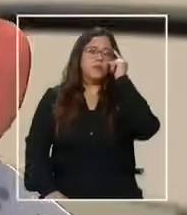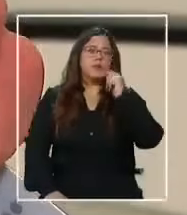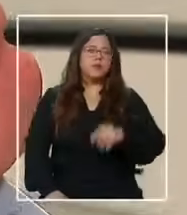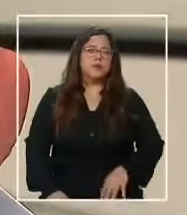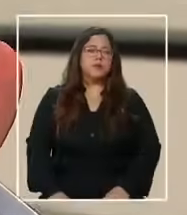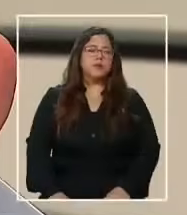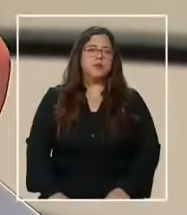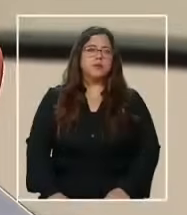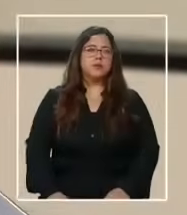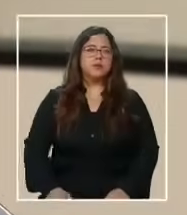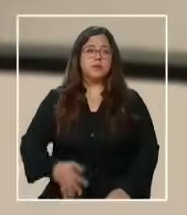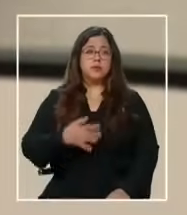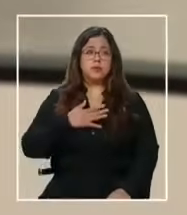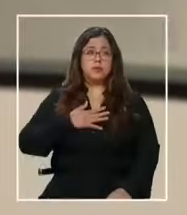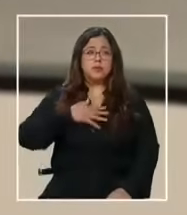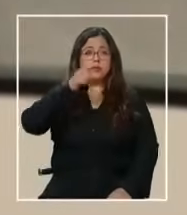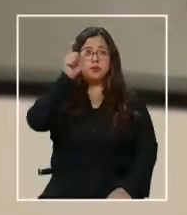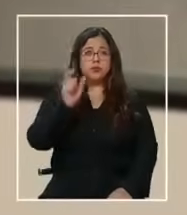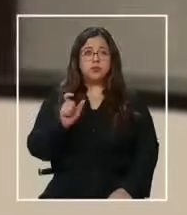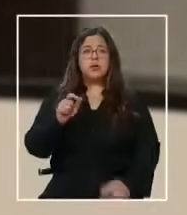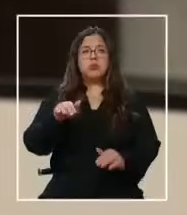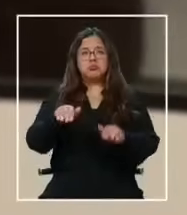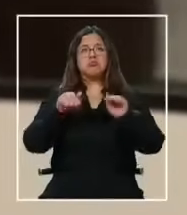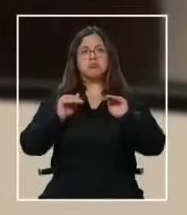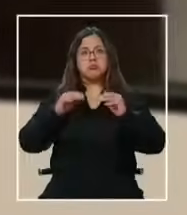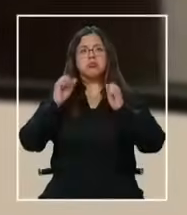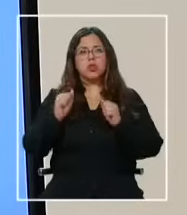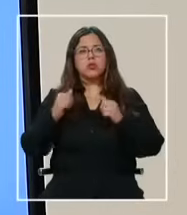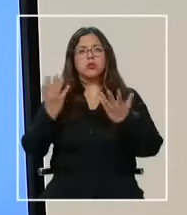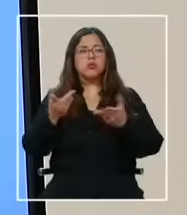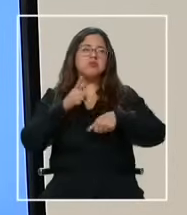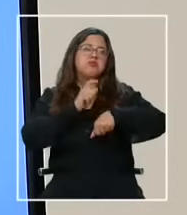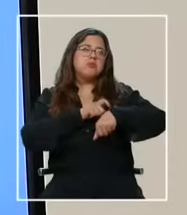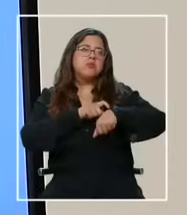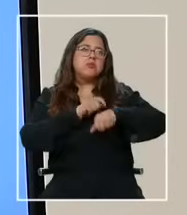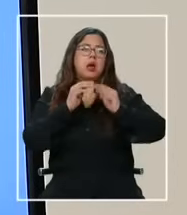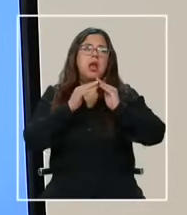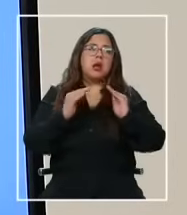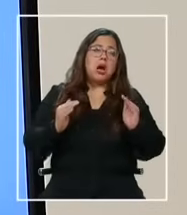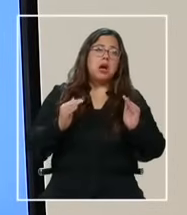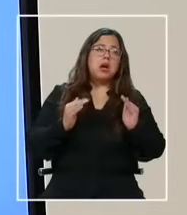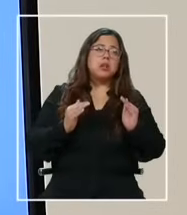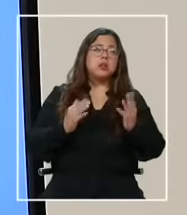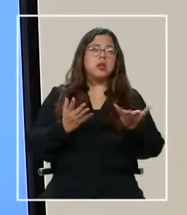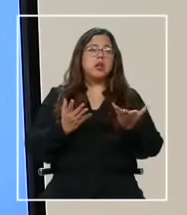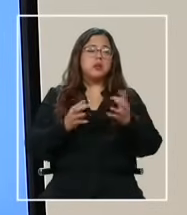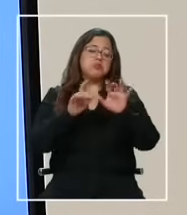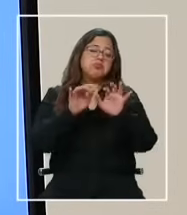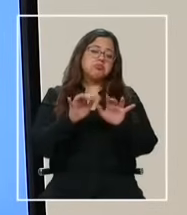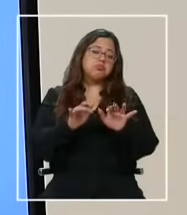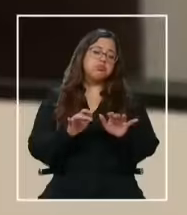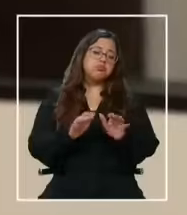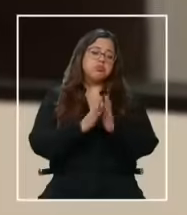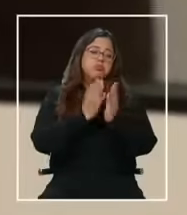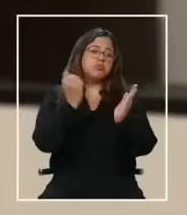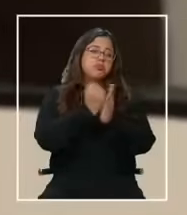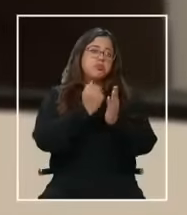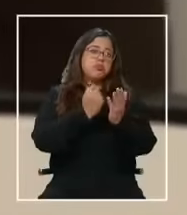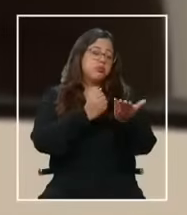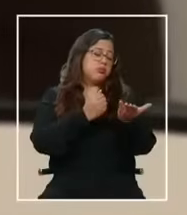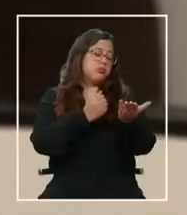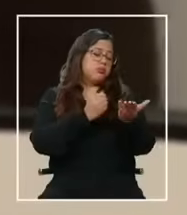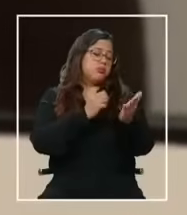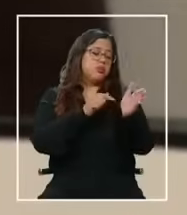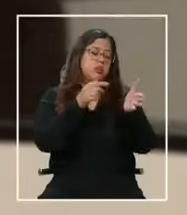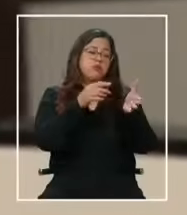Bajos para mí como pasajero es más cómodo puedo tomarme un tiempo en casa enrolar la información de mi pasaporte en el celular